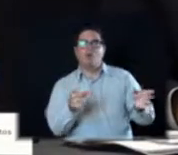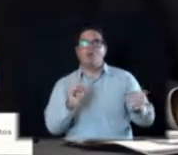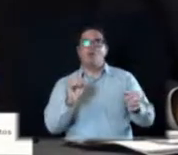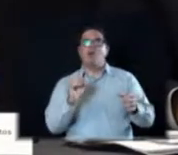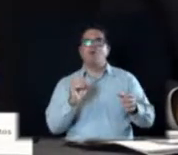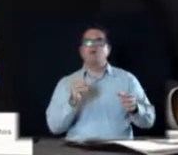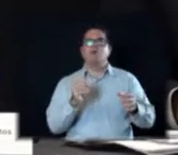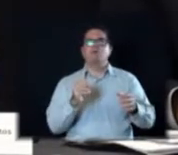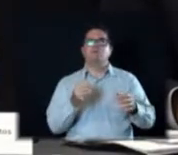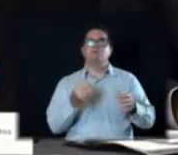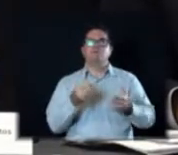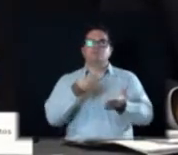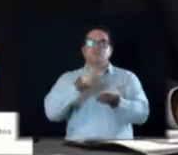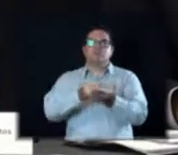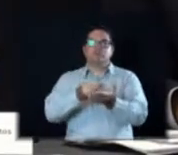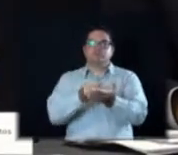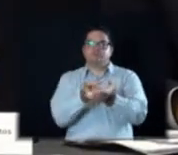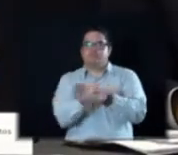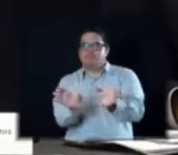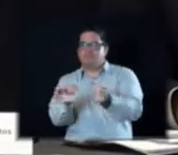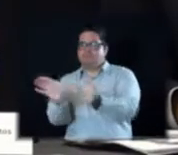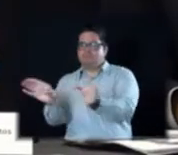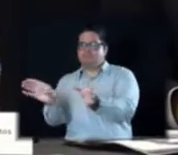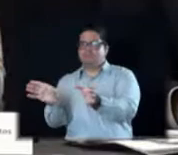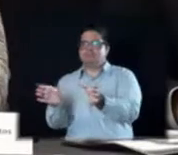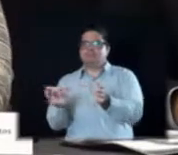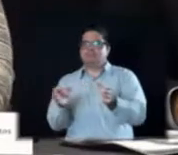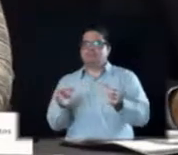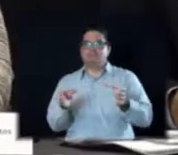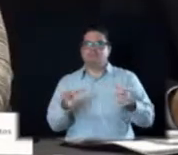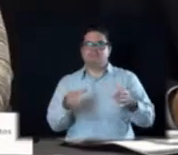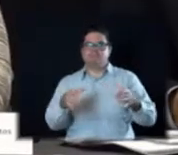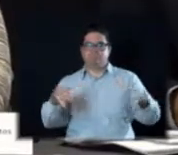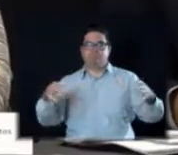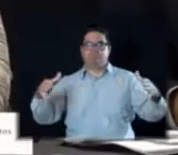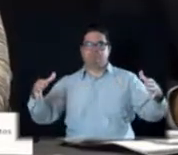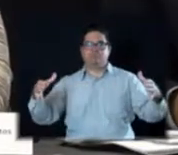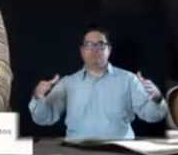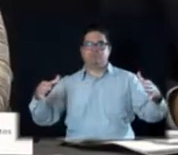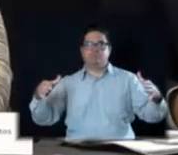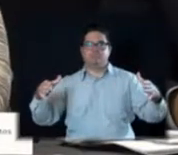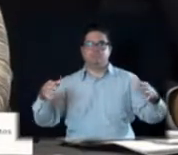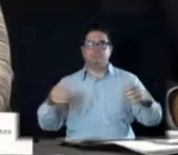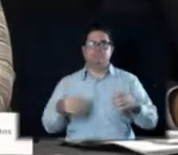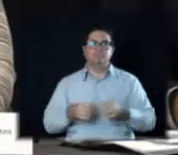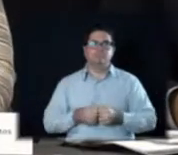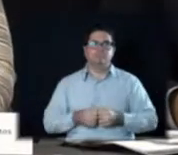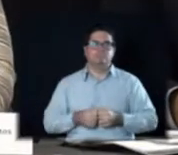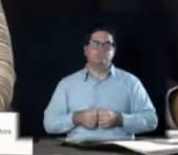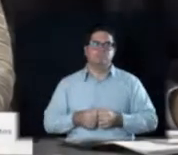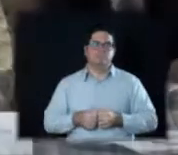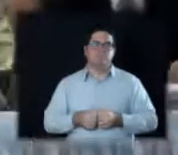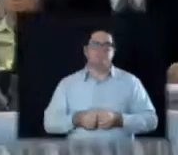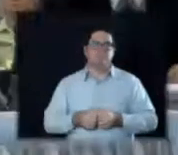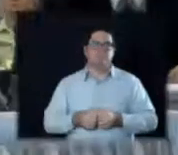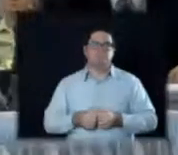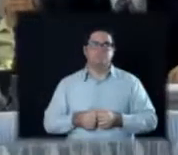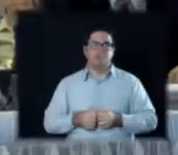del Fondo General y cuando se segregan ciertas fuentes.